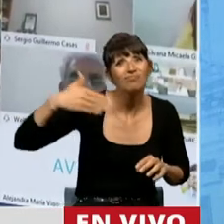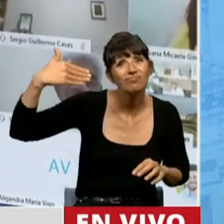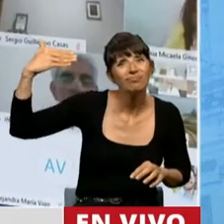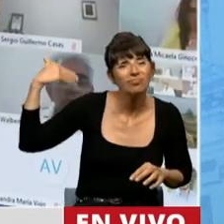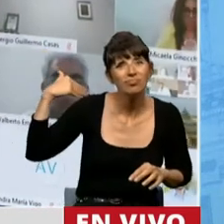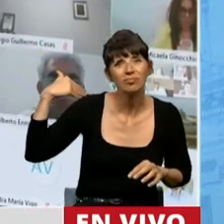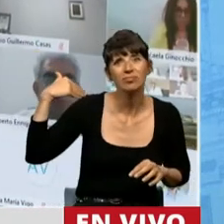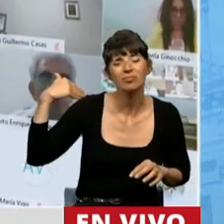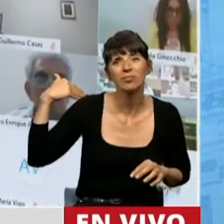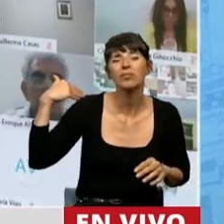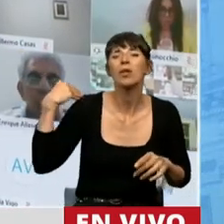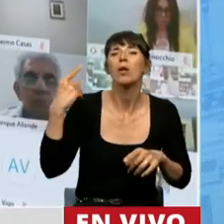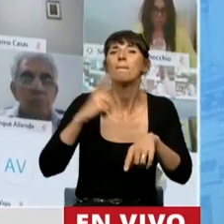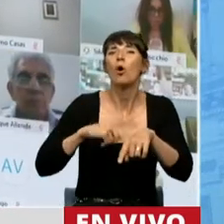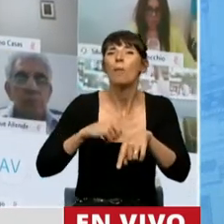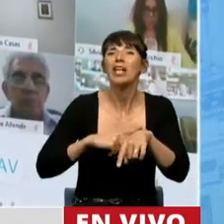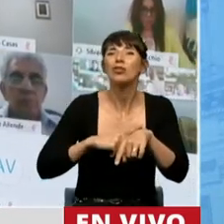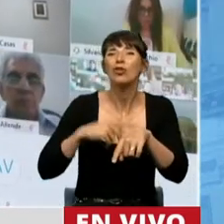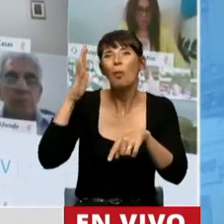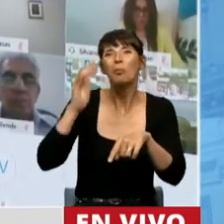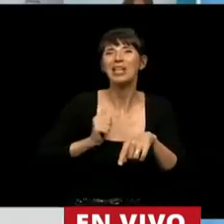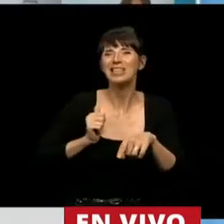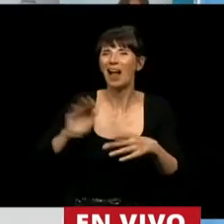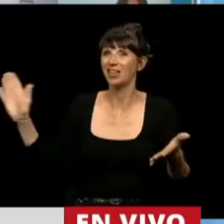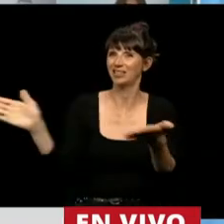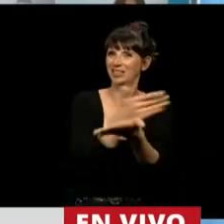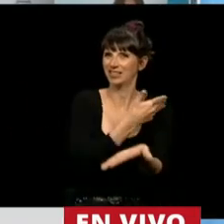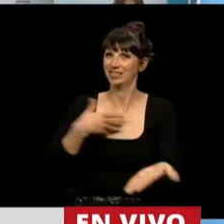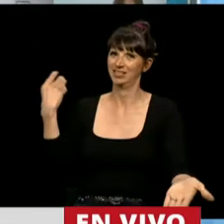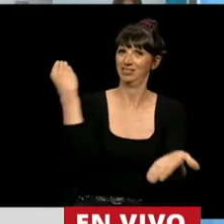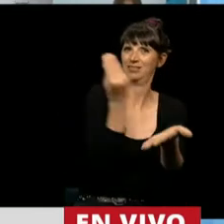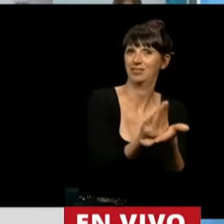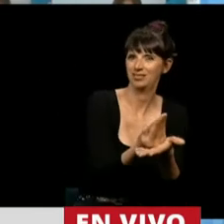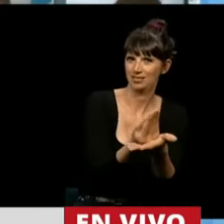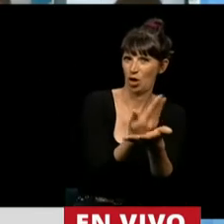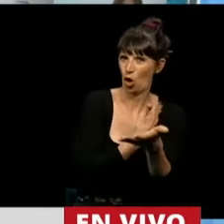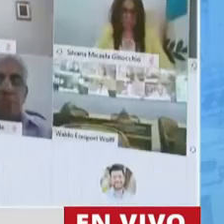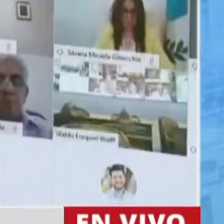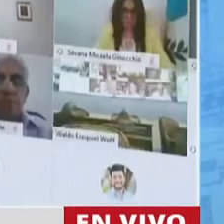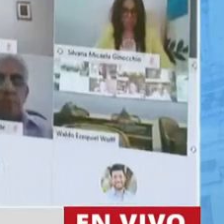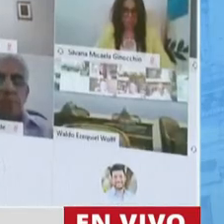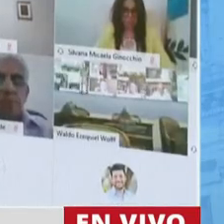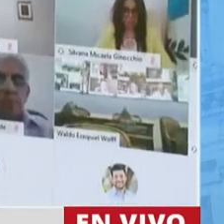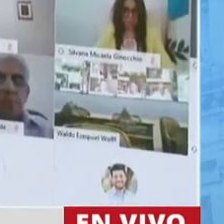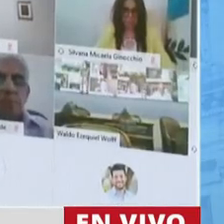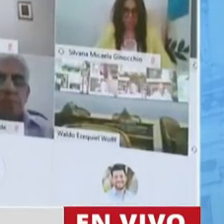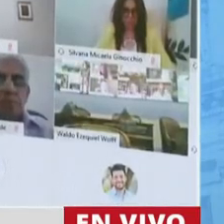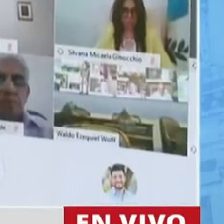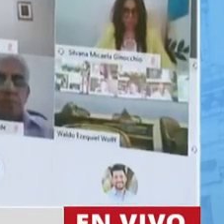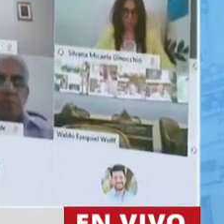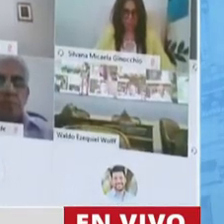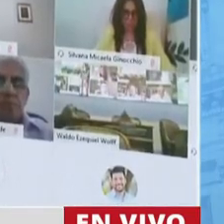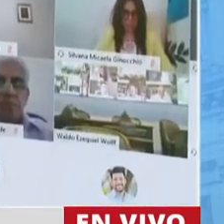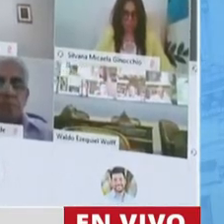gobiernos que usurparon el poder, en situaciones de golpes de Estado. Y aquí estamos ante esta situación.